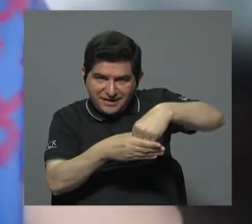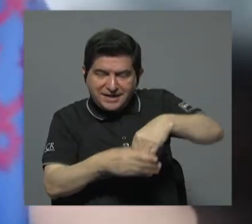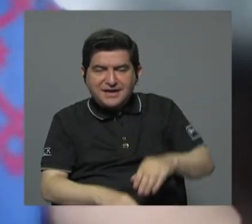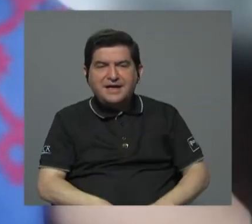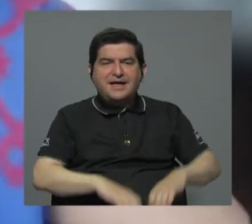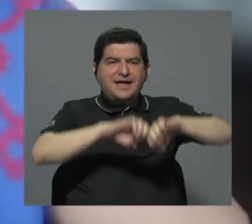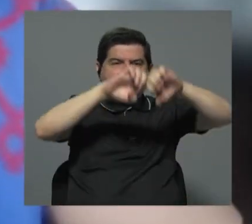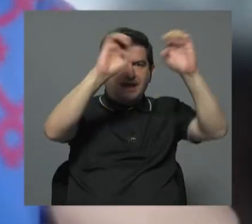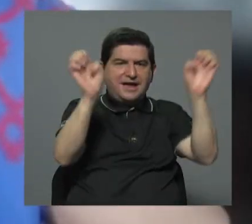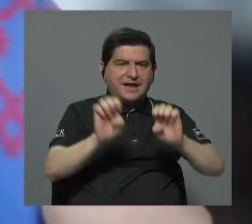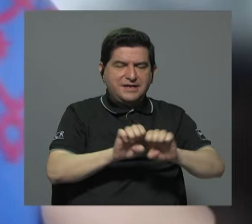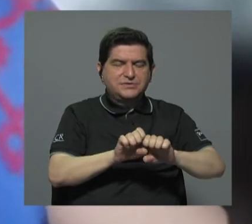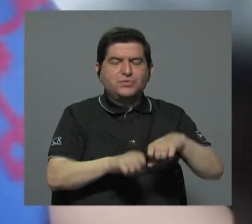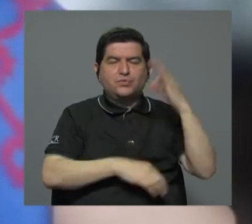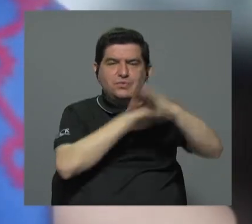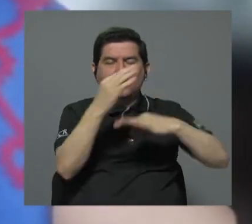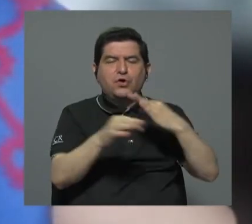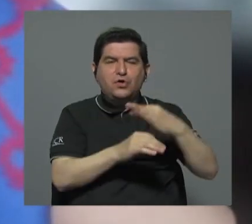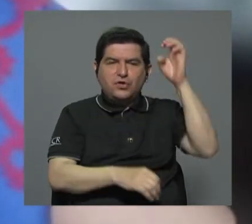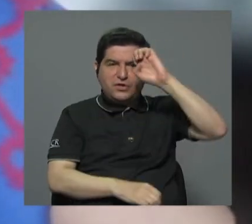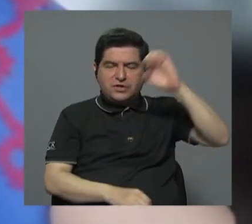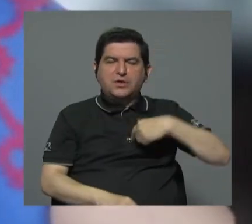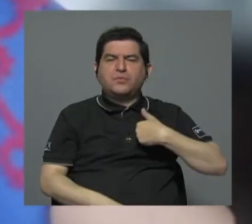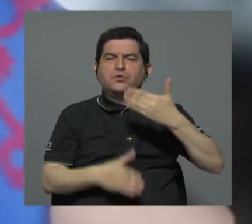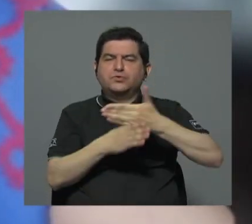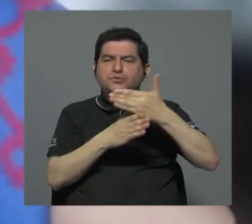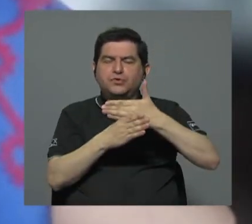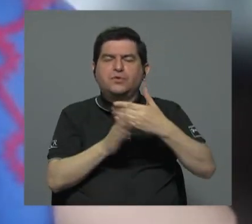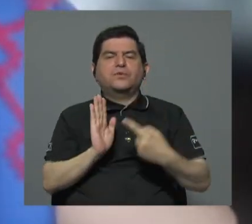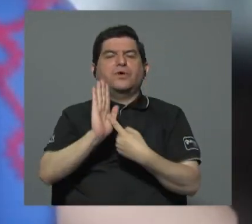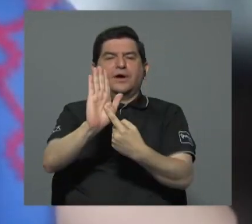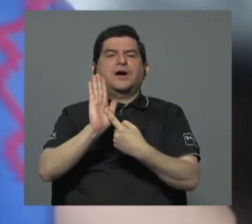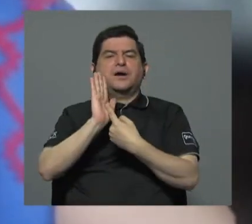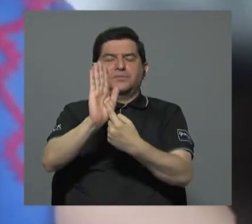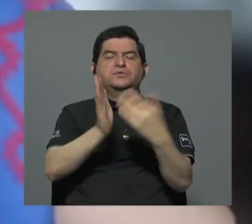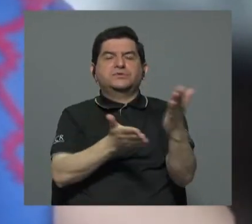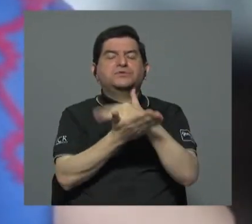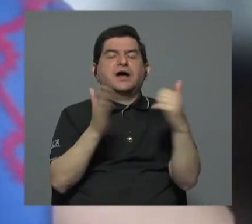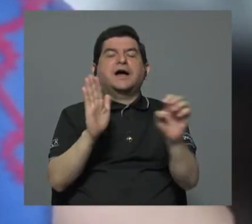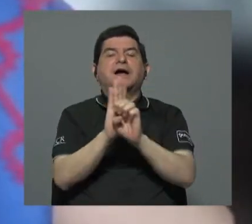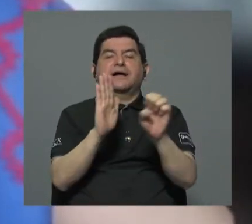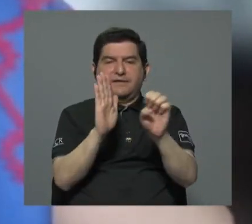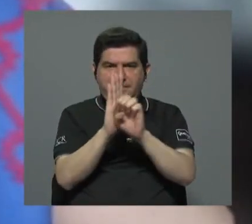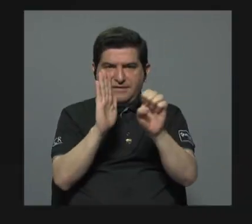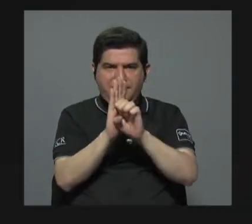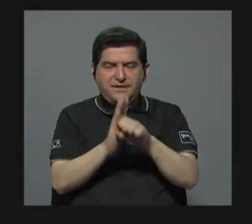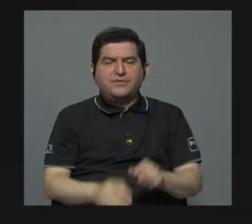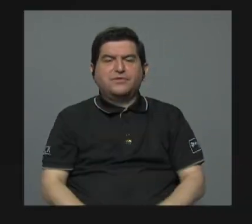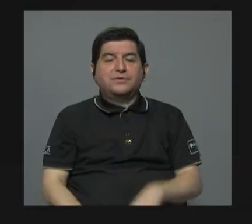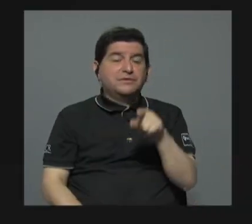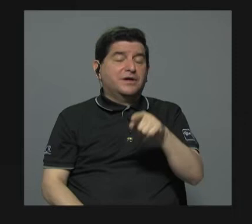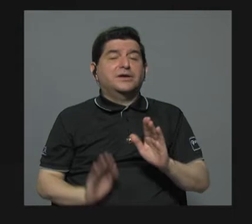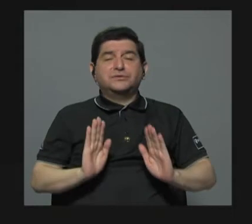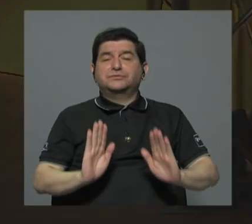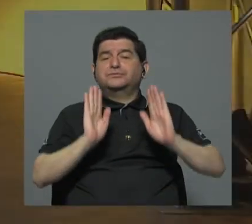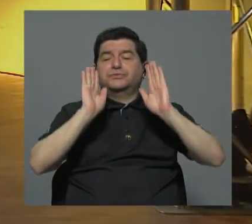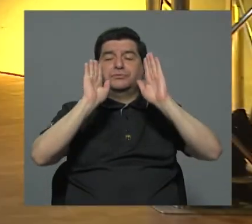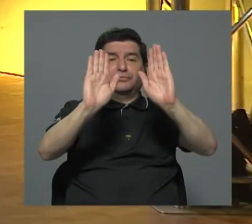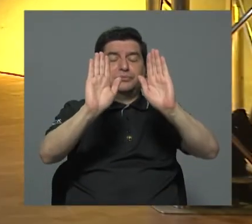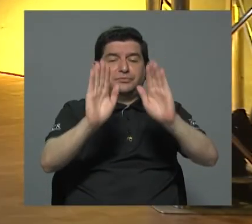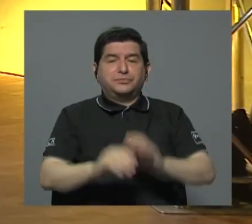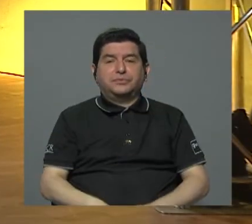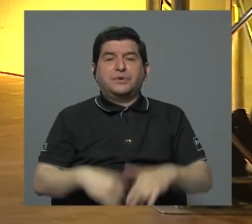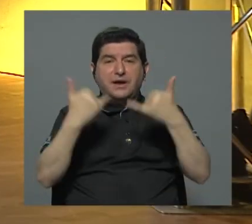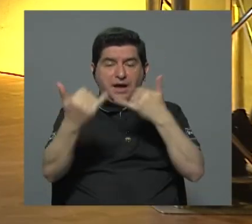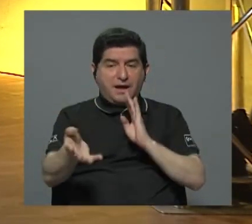de formato europeo. Entonces voy a compartir la pantalla para mostrar algunos ejemplos de estas maravillas de las que